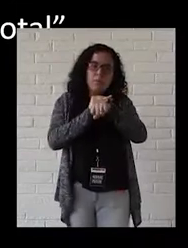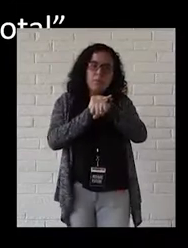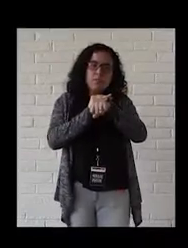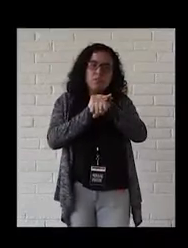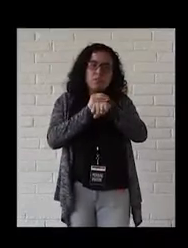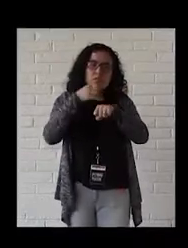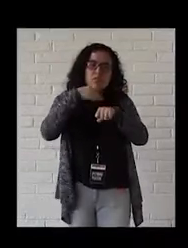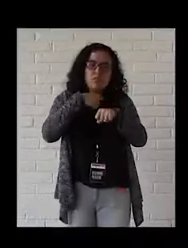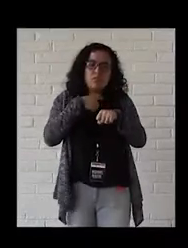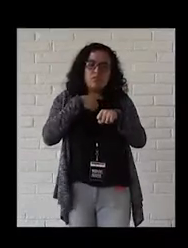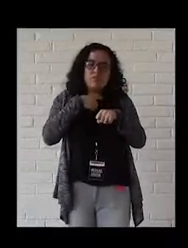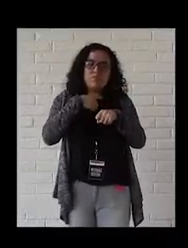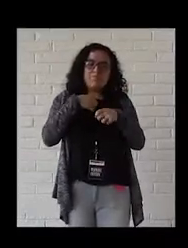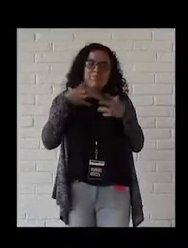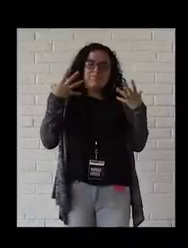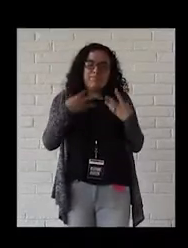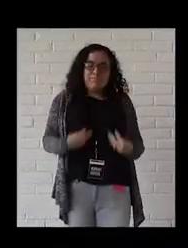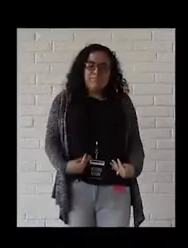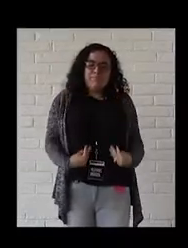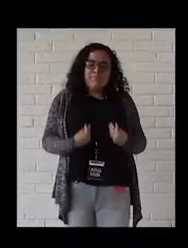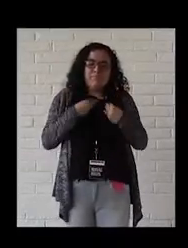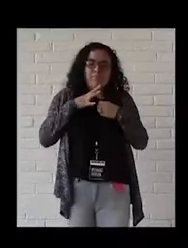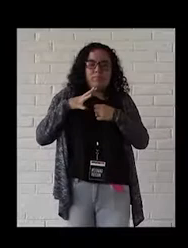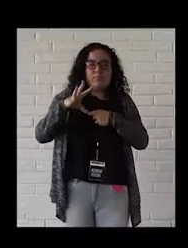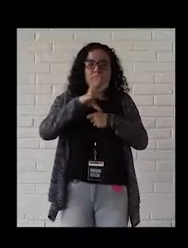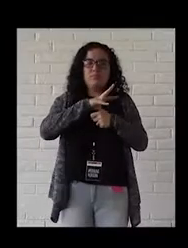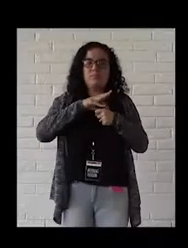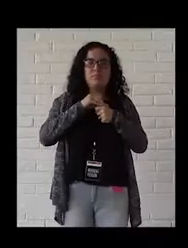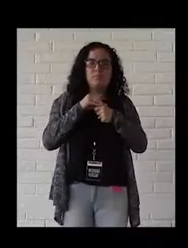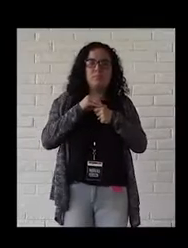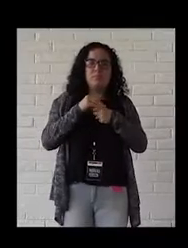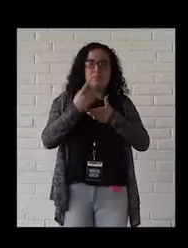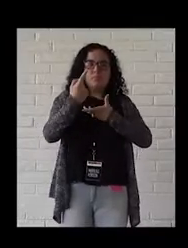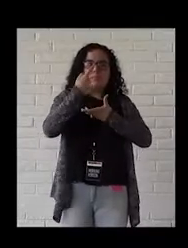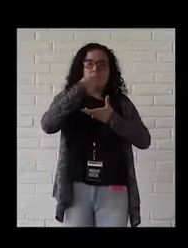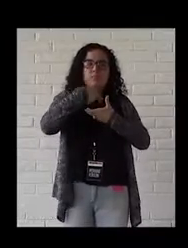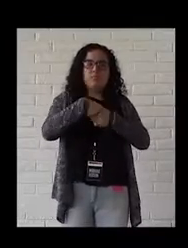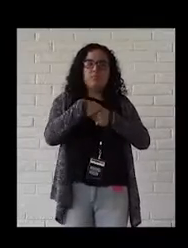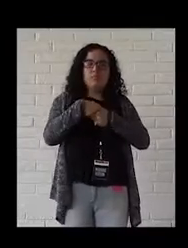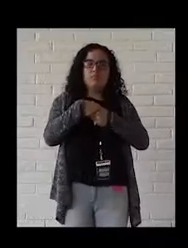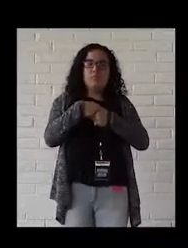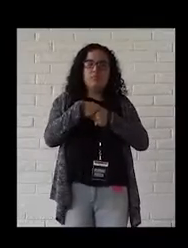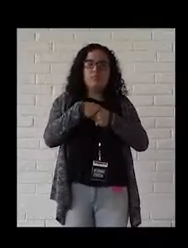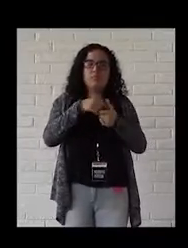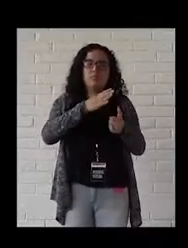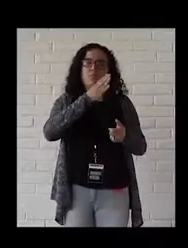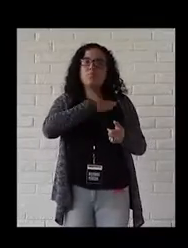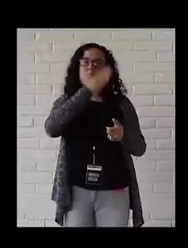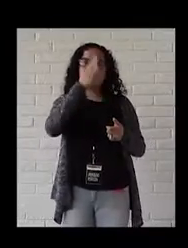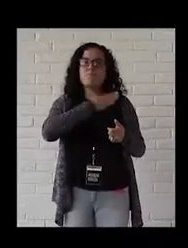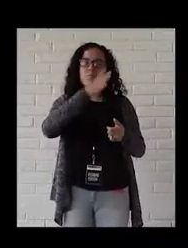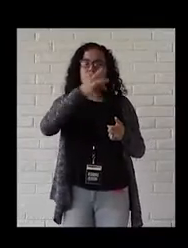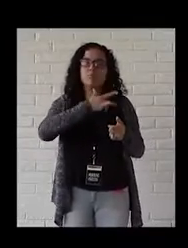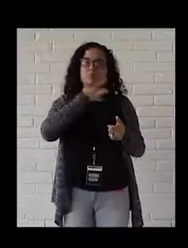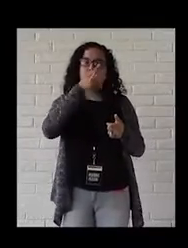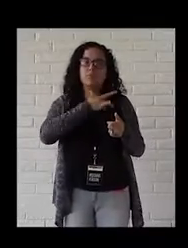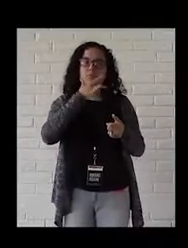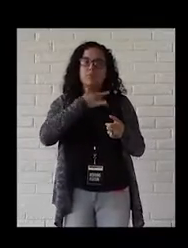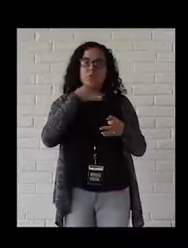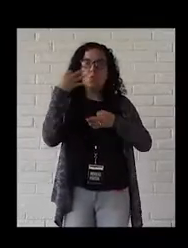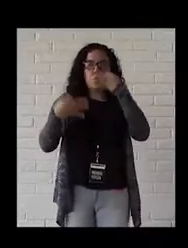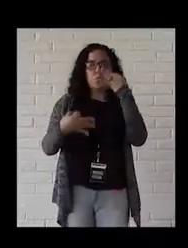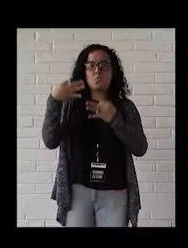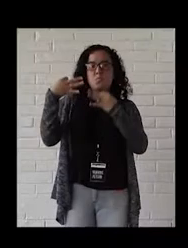difícil de explicar porque es una experiencia, pero es un espacio como de máxima compasión, donde no hay juicios, donde todo es